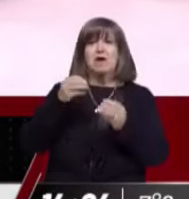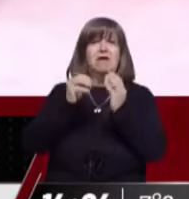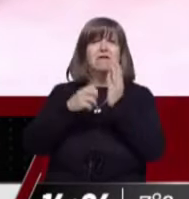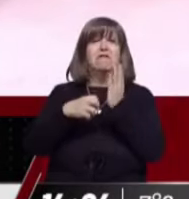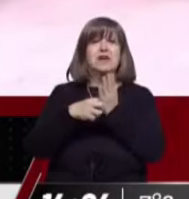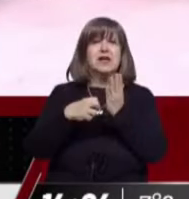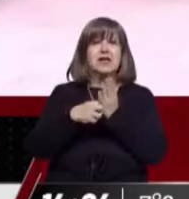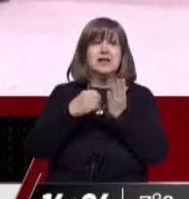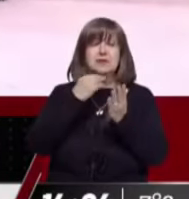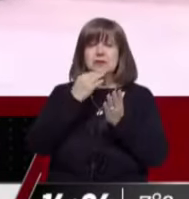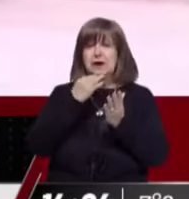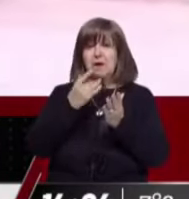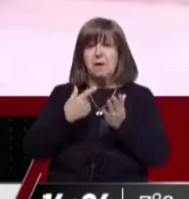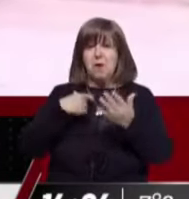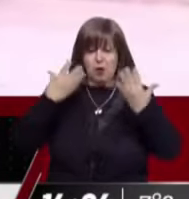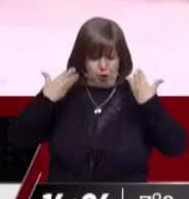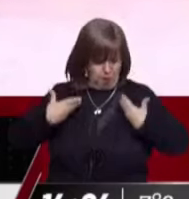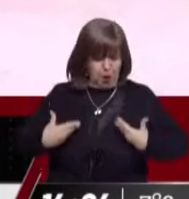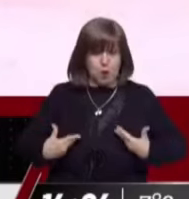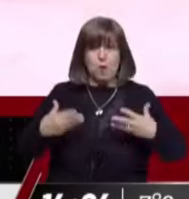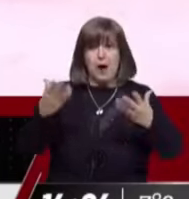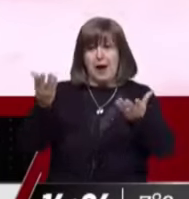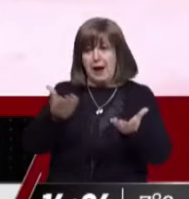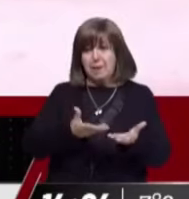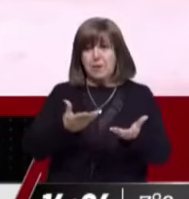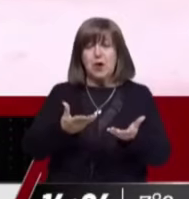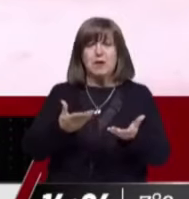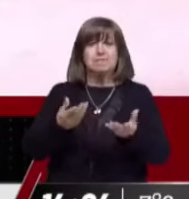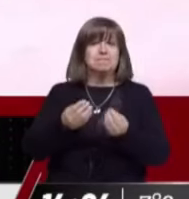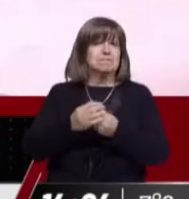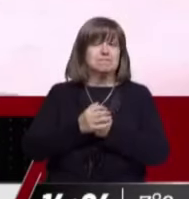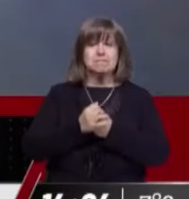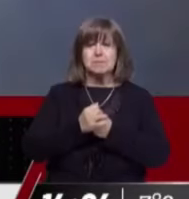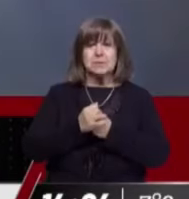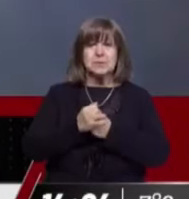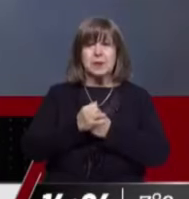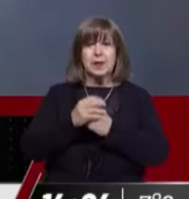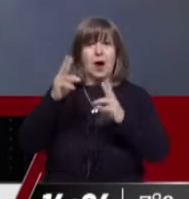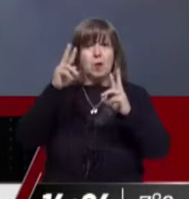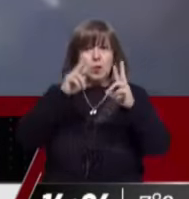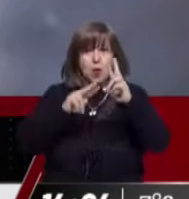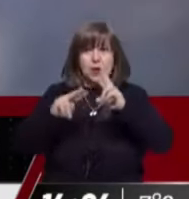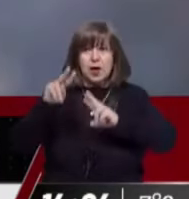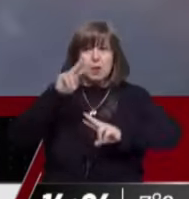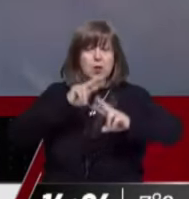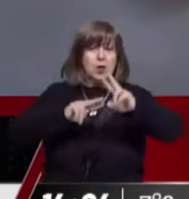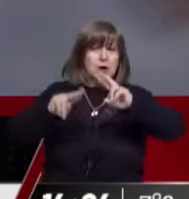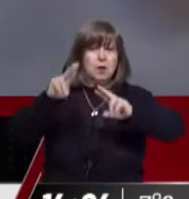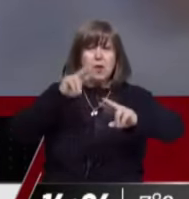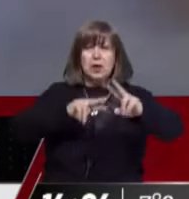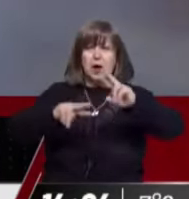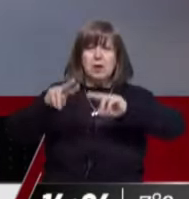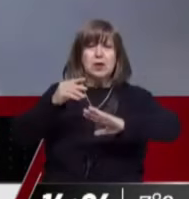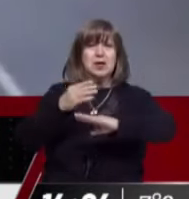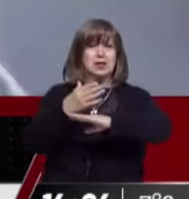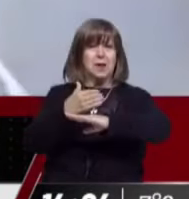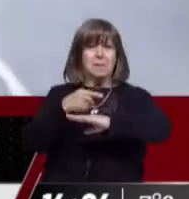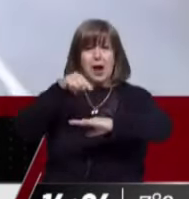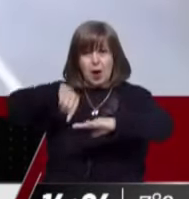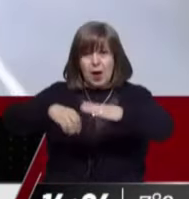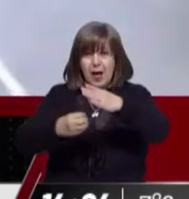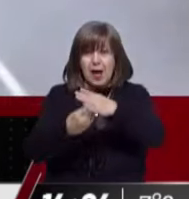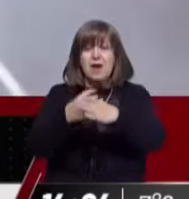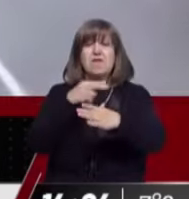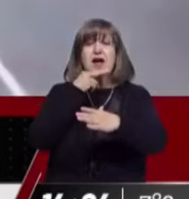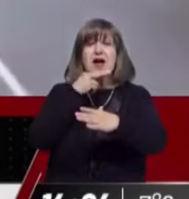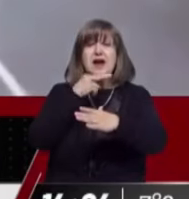de el estado en el que se encuentra el cuerpo. La búsqueda se comenzó cerca a muy temprana hora del